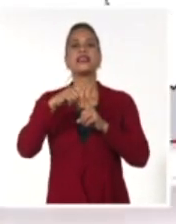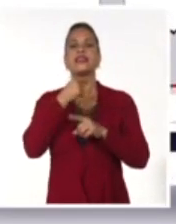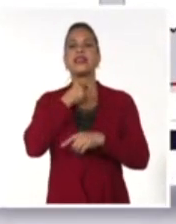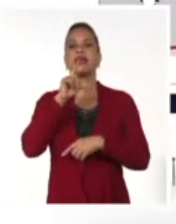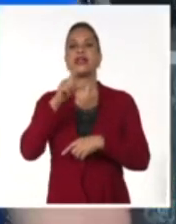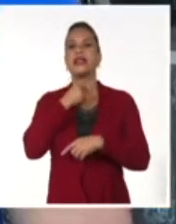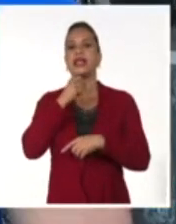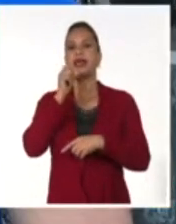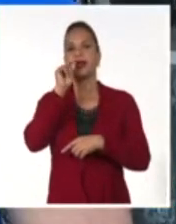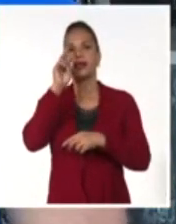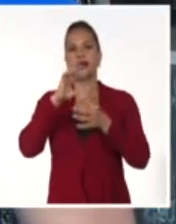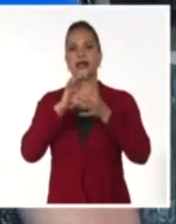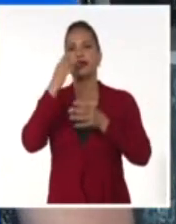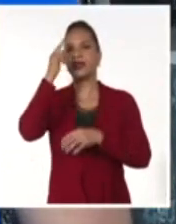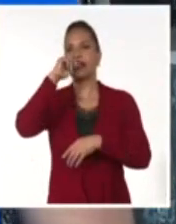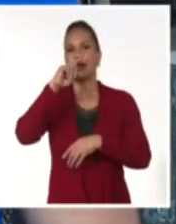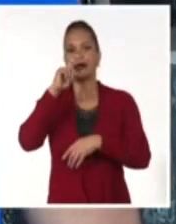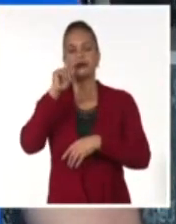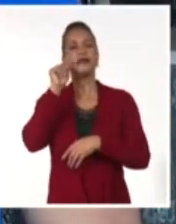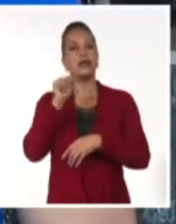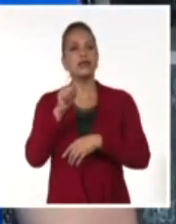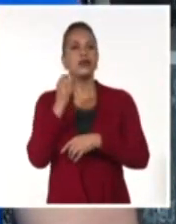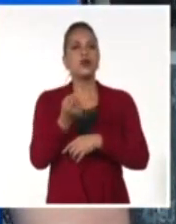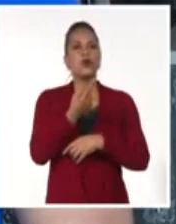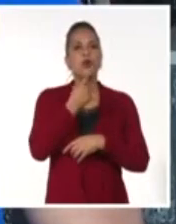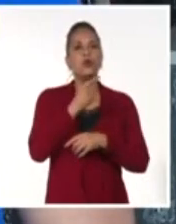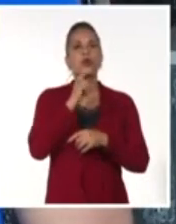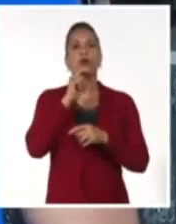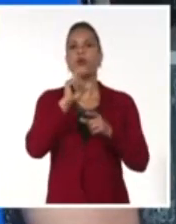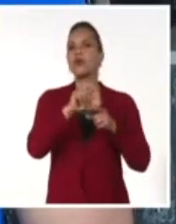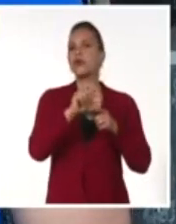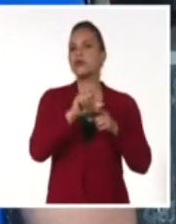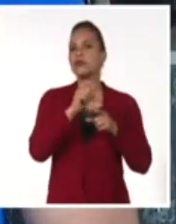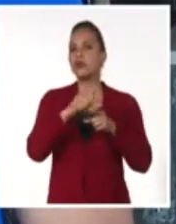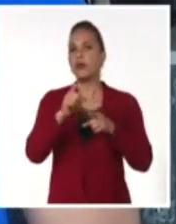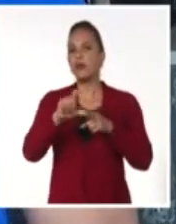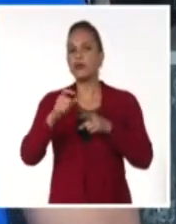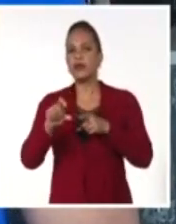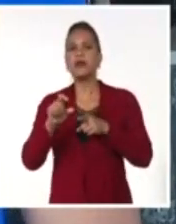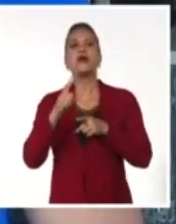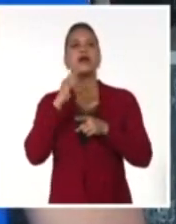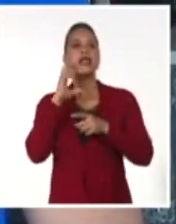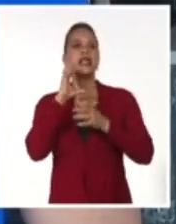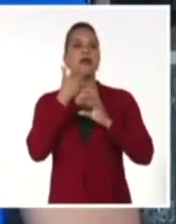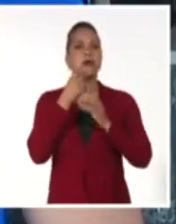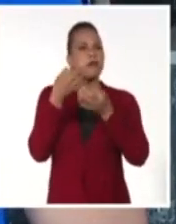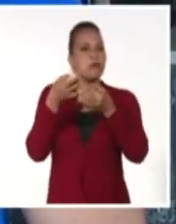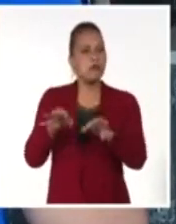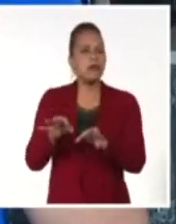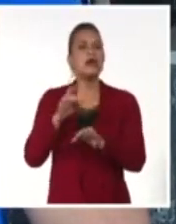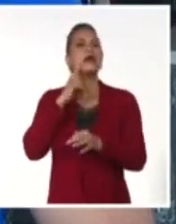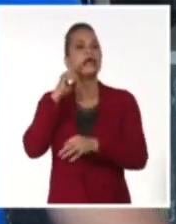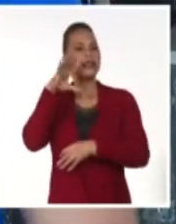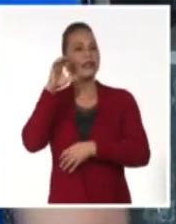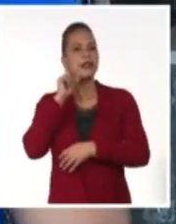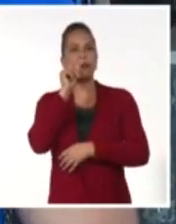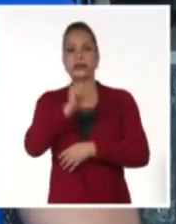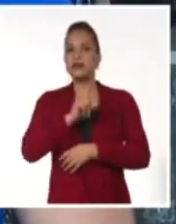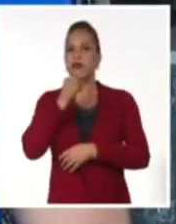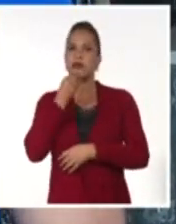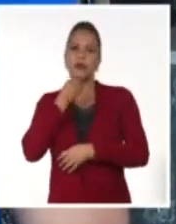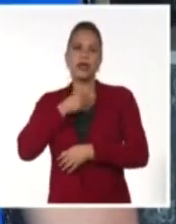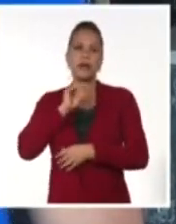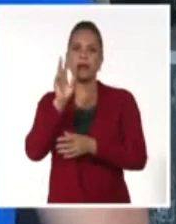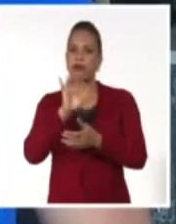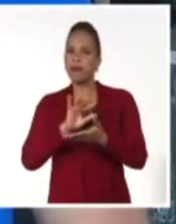consultas de nuestros lectores que uno es mediante comandos y el otro con lenguaje natural e intenta entender lo que la persona le escribe y una vez que lo